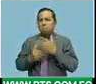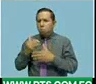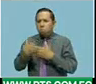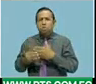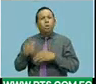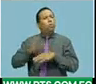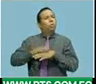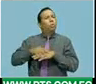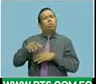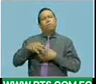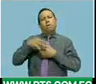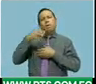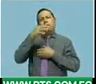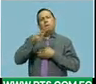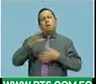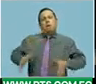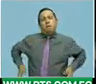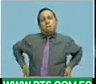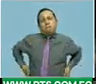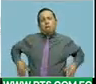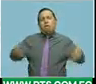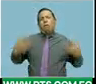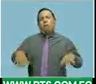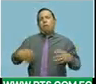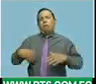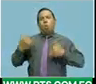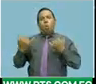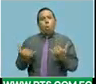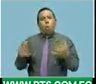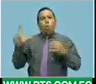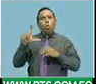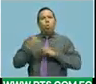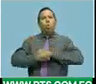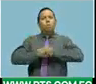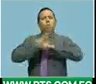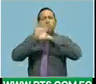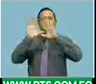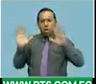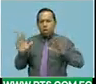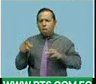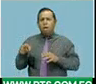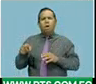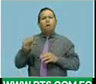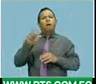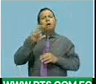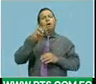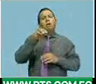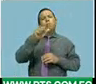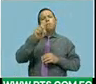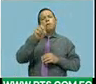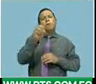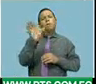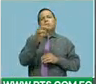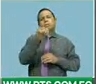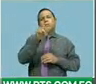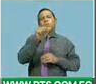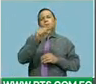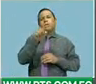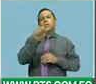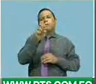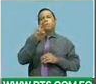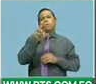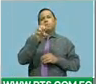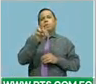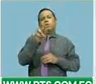en sus riñones. Pero la madrugada de ese lunes 28 de diciembre, Armando Manzanero partió de ese mundo. Nos hizo